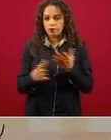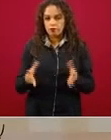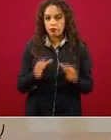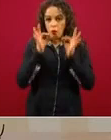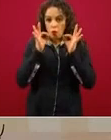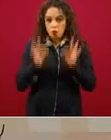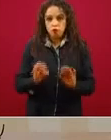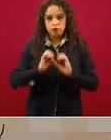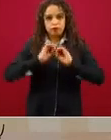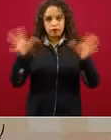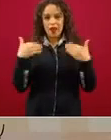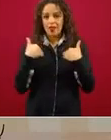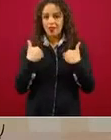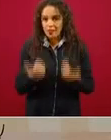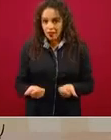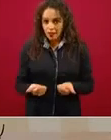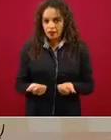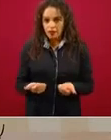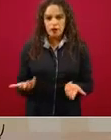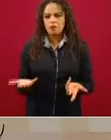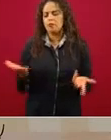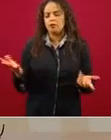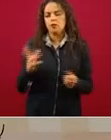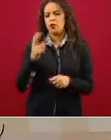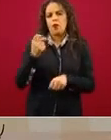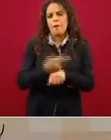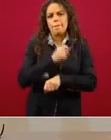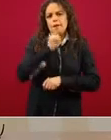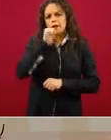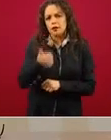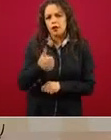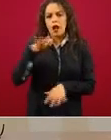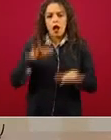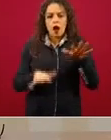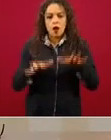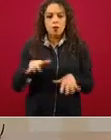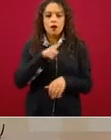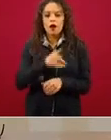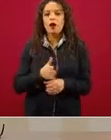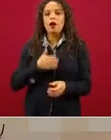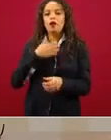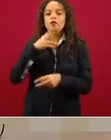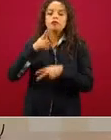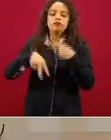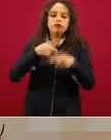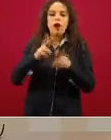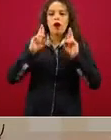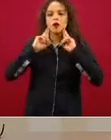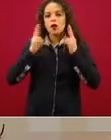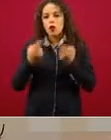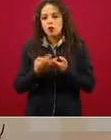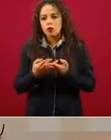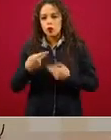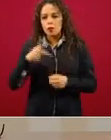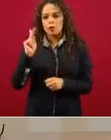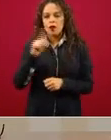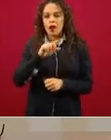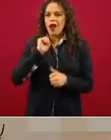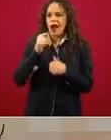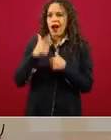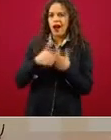completa claridad al respecto, no los culpo, a veces ocurre eso, que uno atiende una reunión y no hay una parte que no